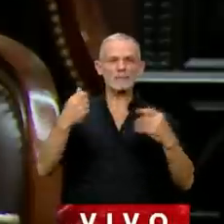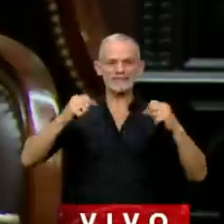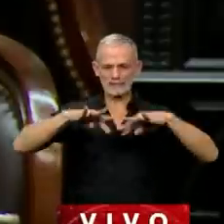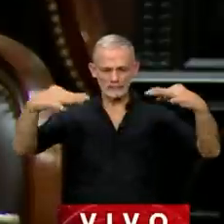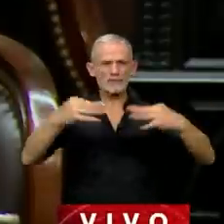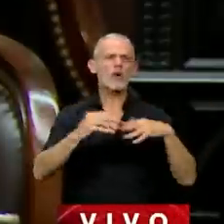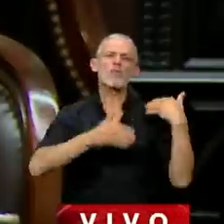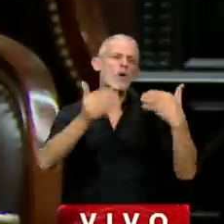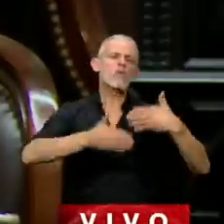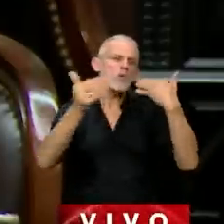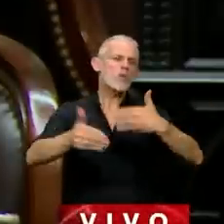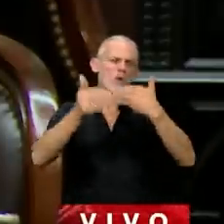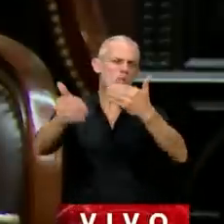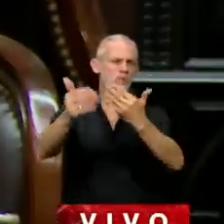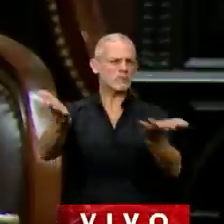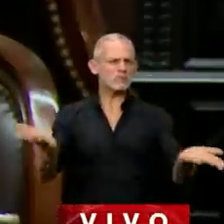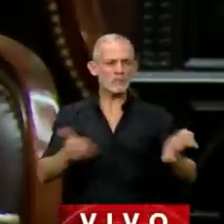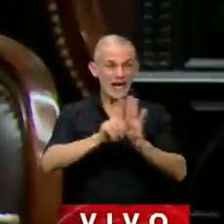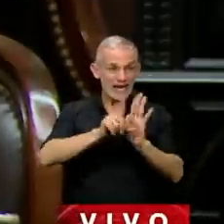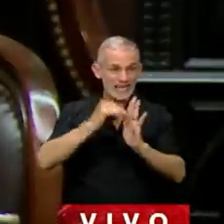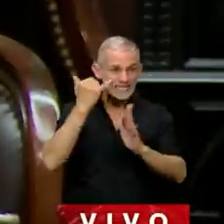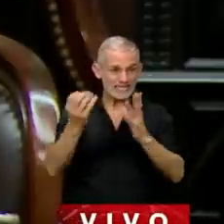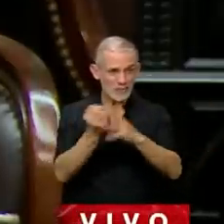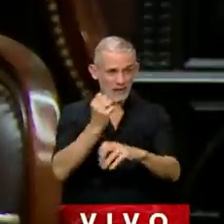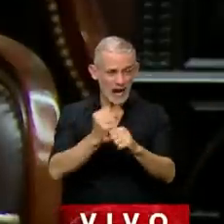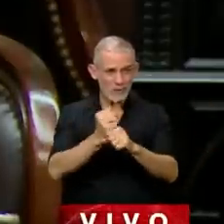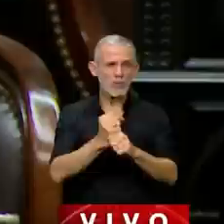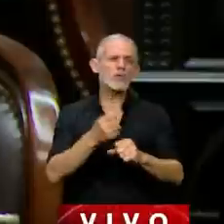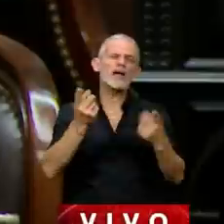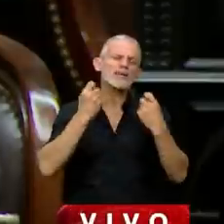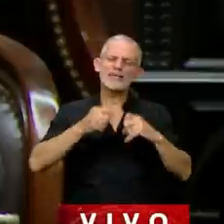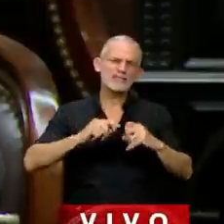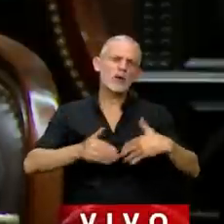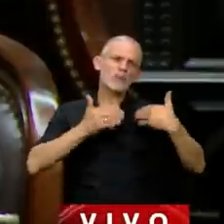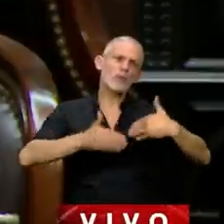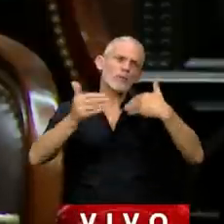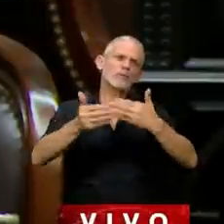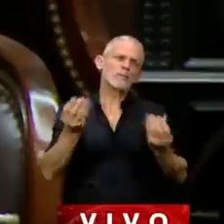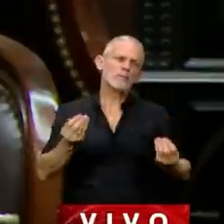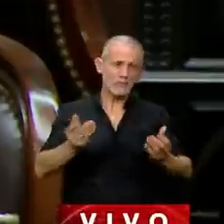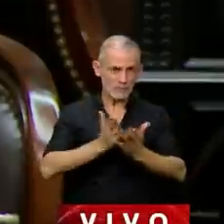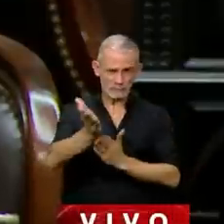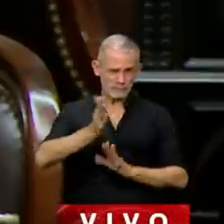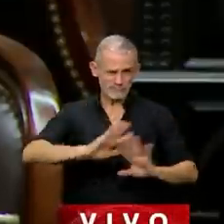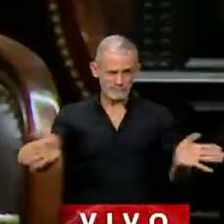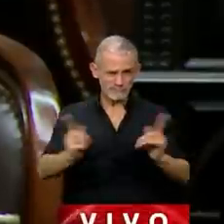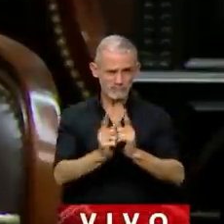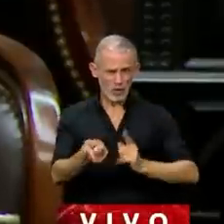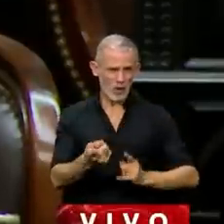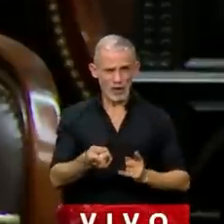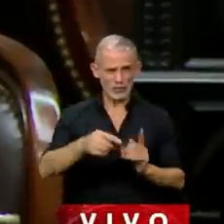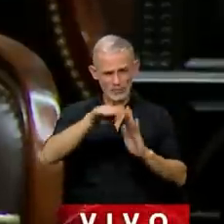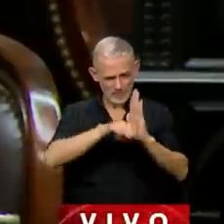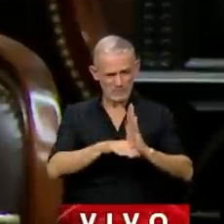legislativa de prorrogar indefinidamente leyes que sancionamos y que necesitan de una prórroga posterior, y que podamos